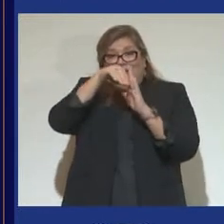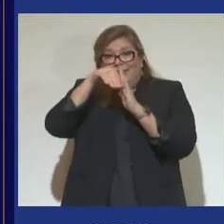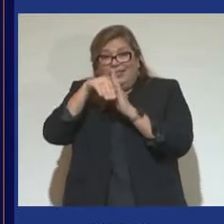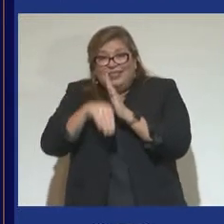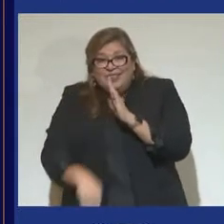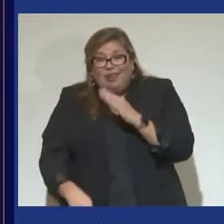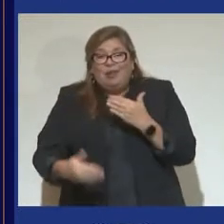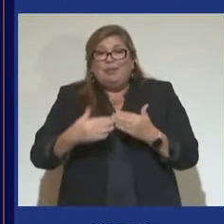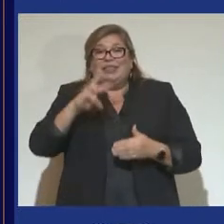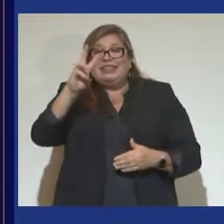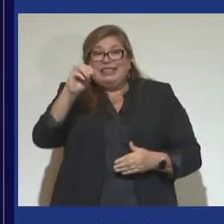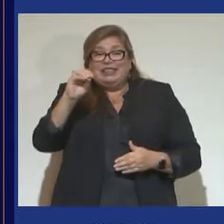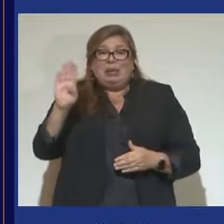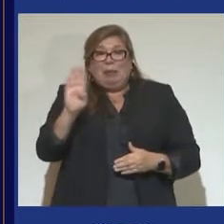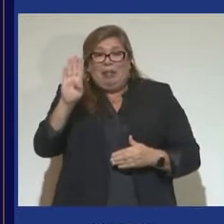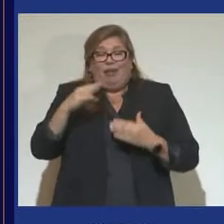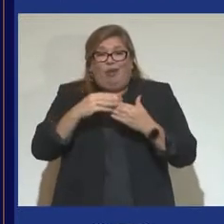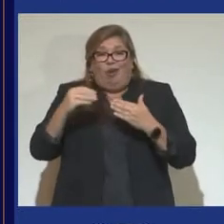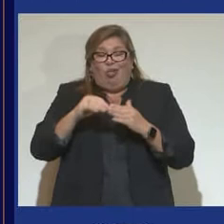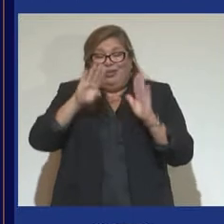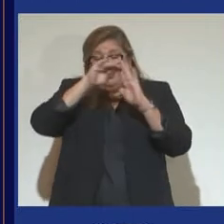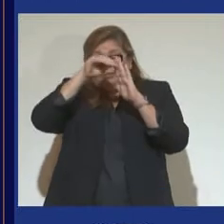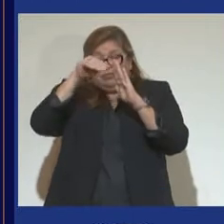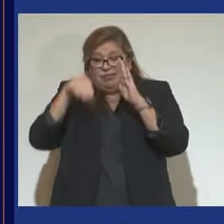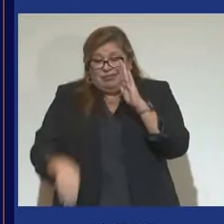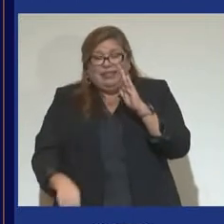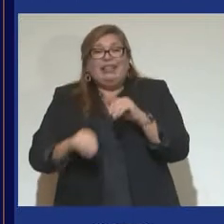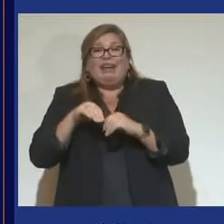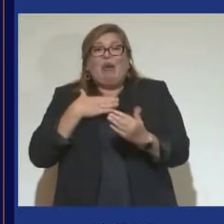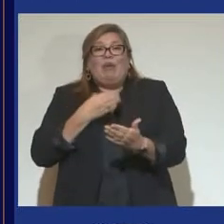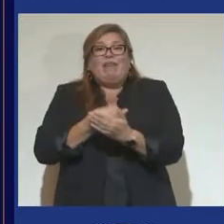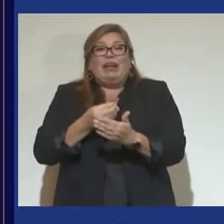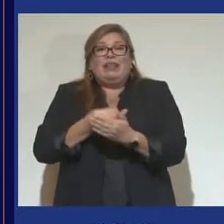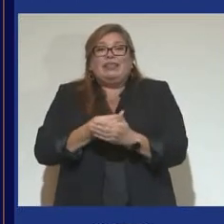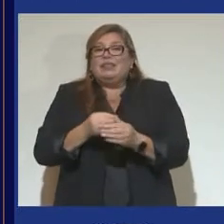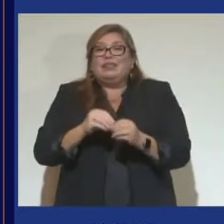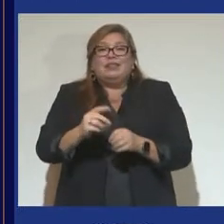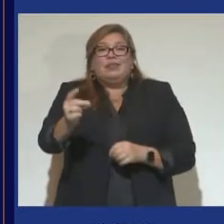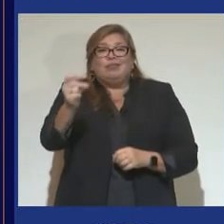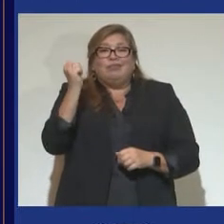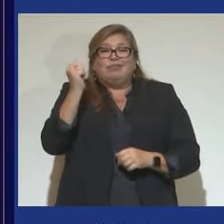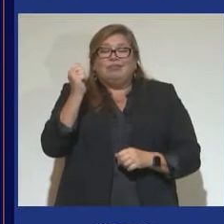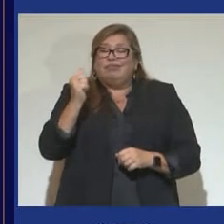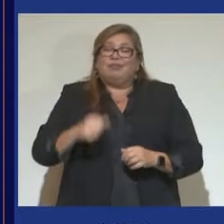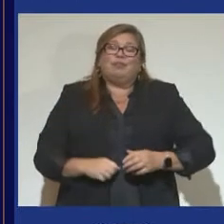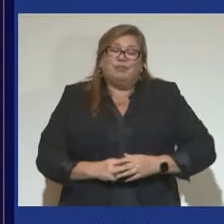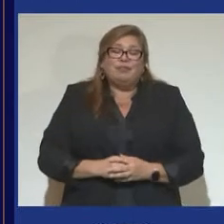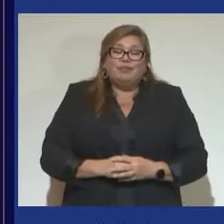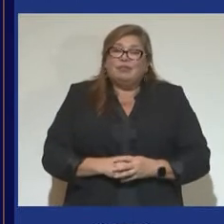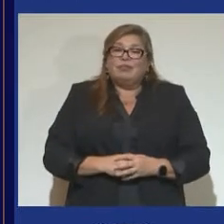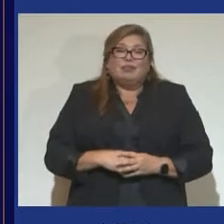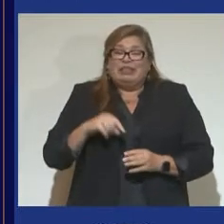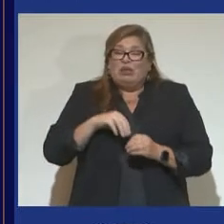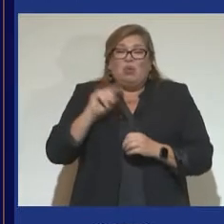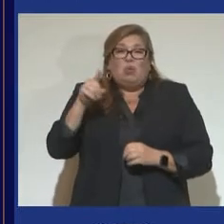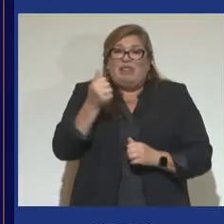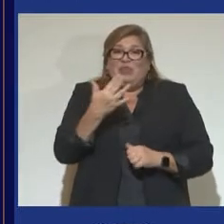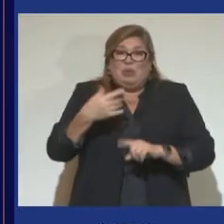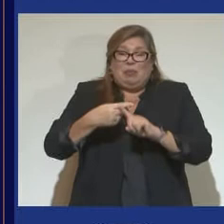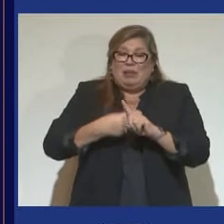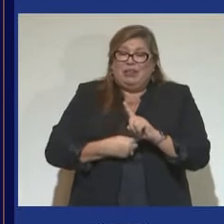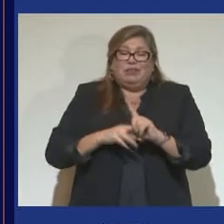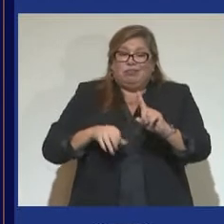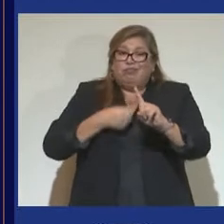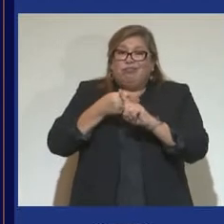dólares de 6000 millones a 54 mil millones de pérdidas en en un